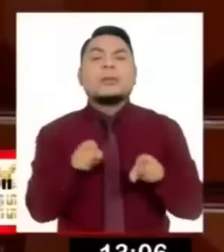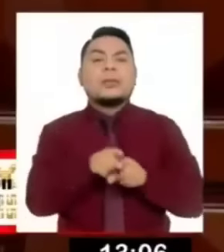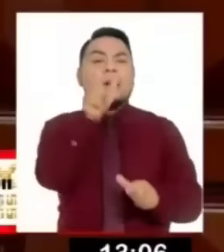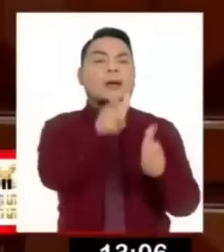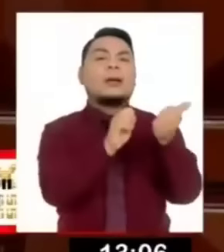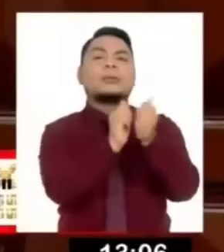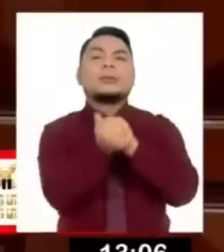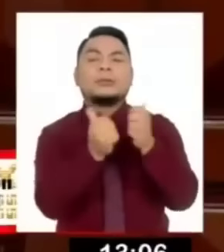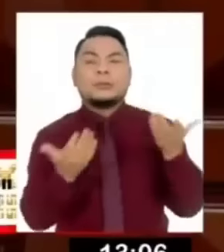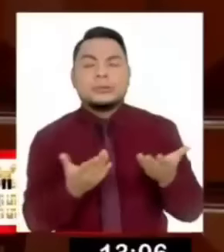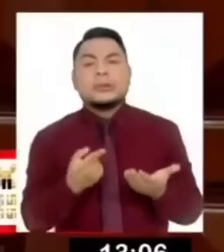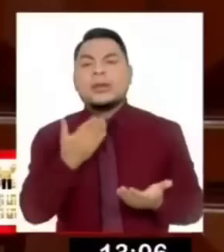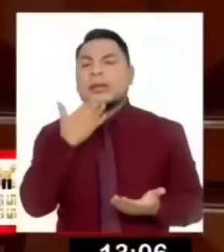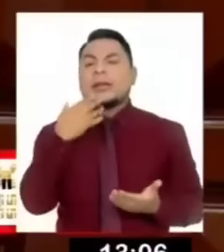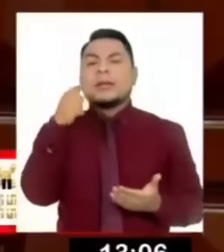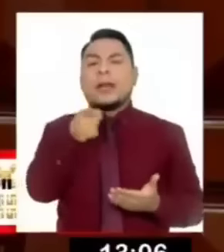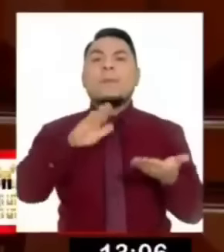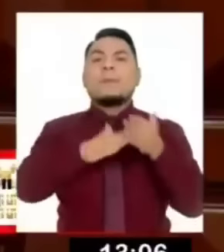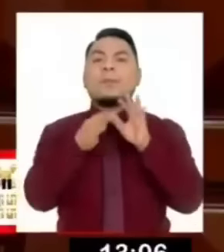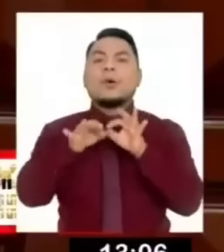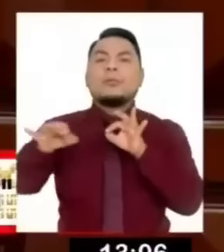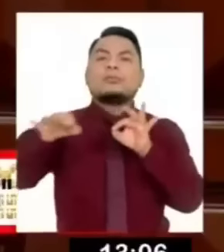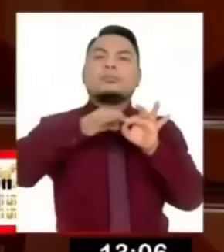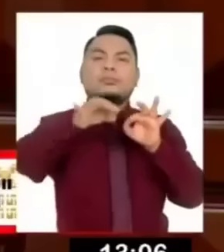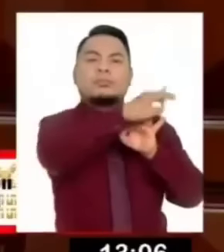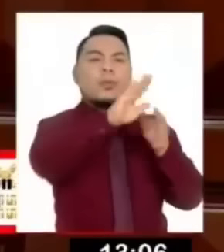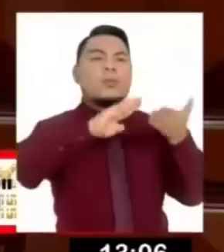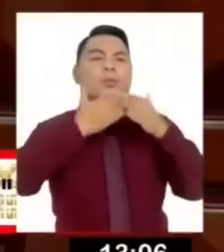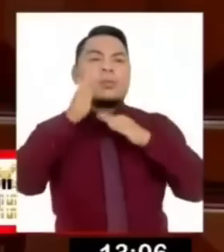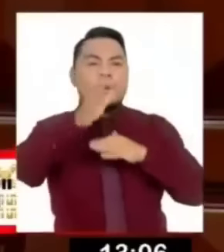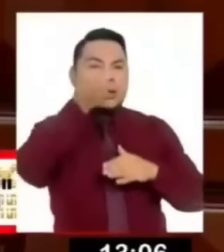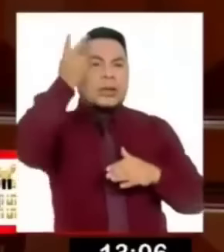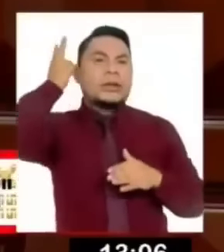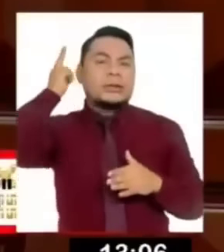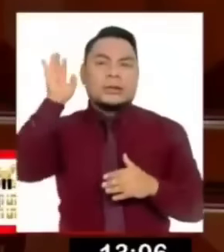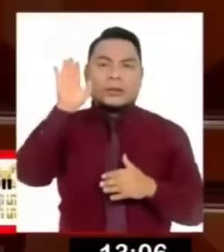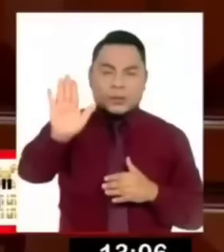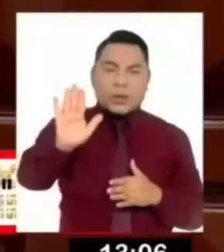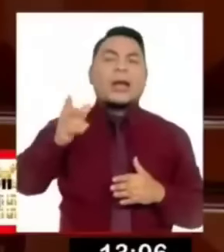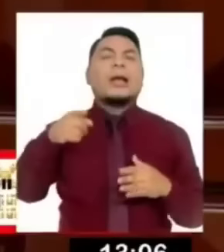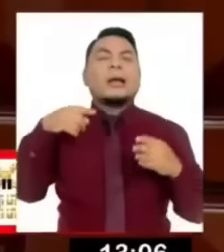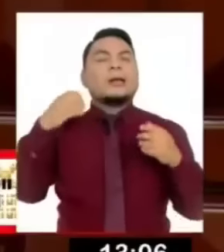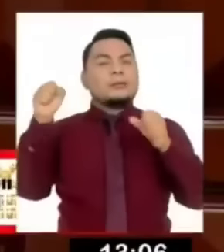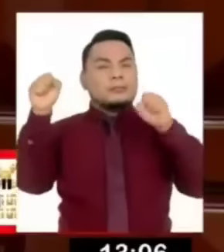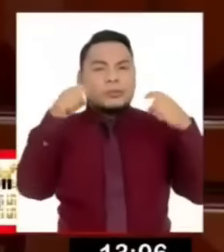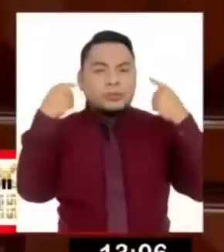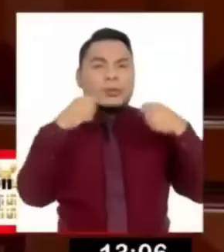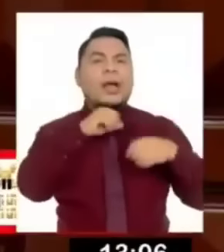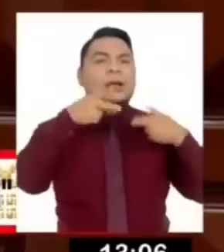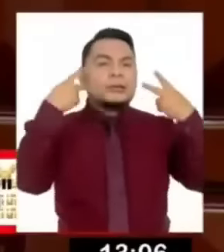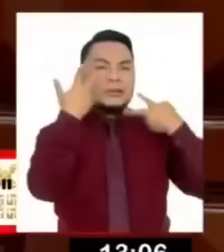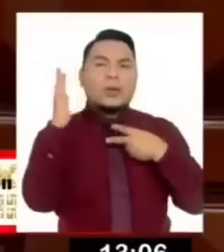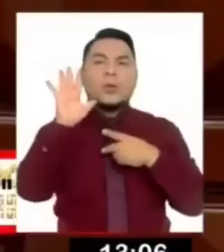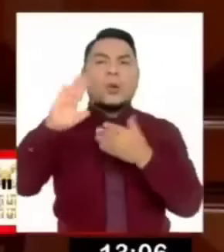candidatos provenientes de los pueblos originarios, de los pueblos indígenas, nativos y originarios,